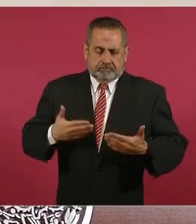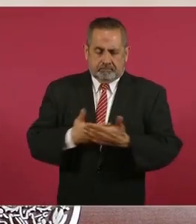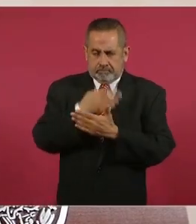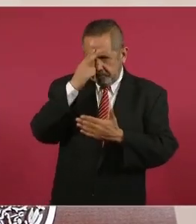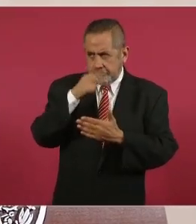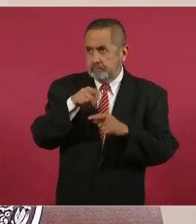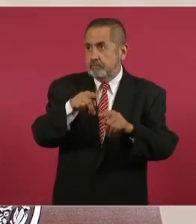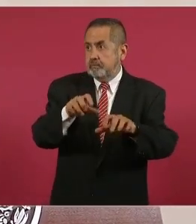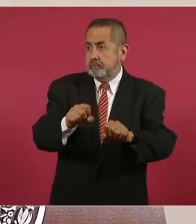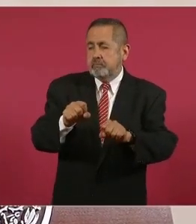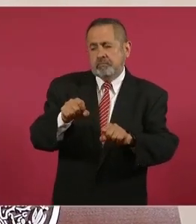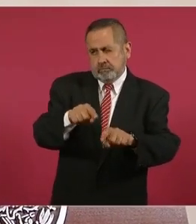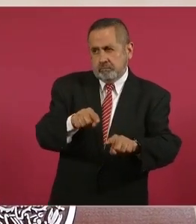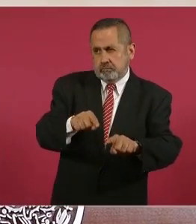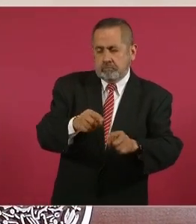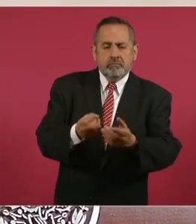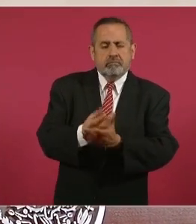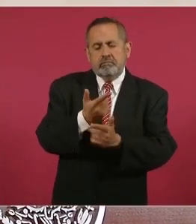conciudadanos